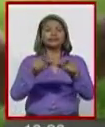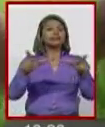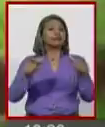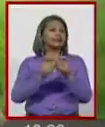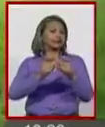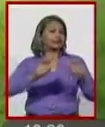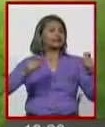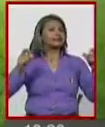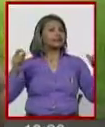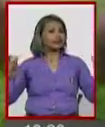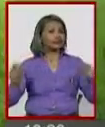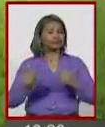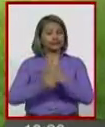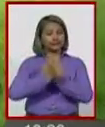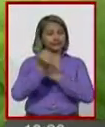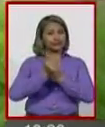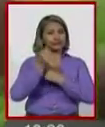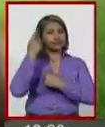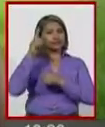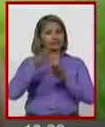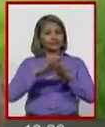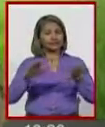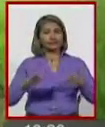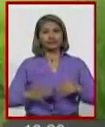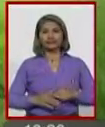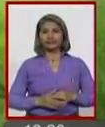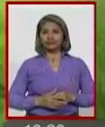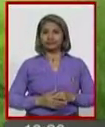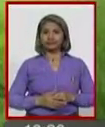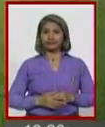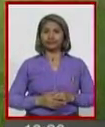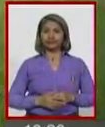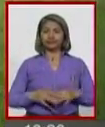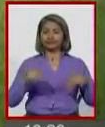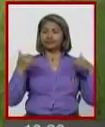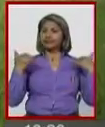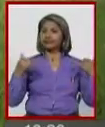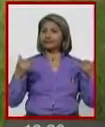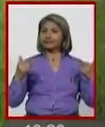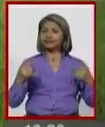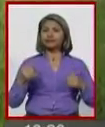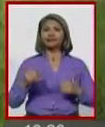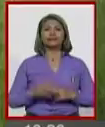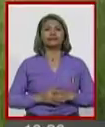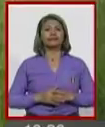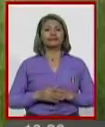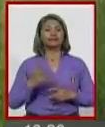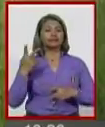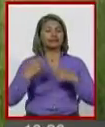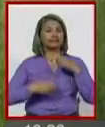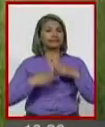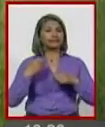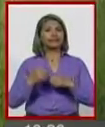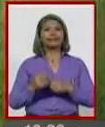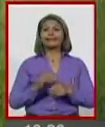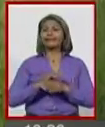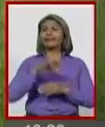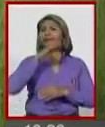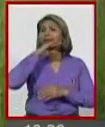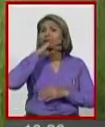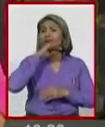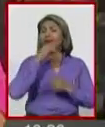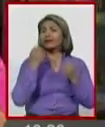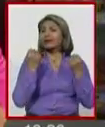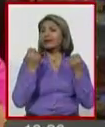grande y es peligroso para que ellos mismos, mire, jueguen y no se puedan accidentar, ¿no? Está totalmente